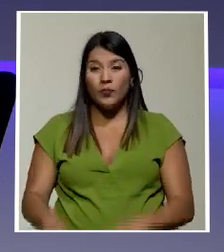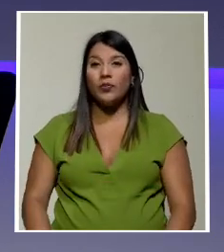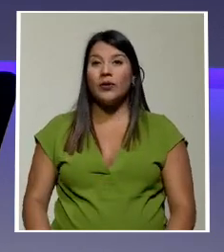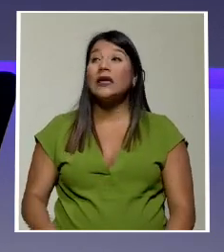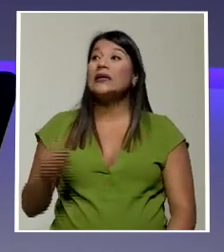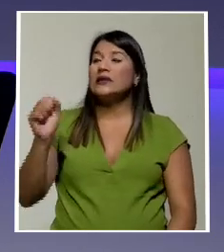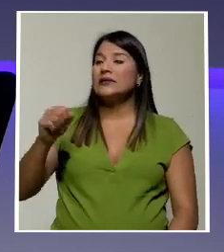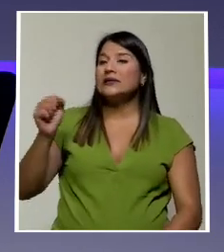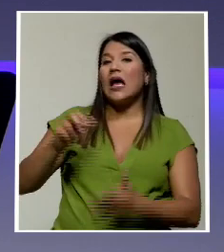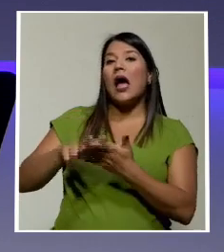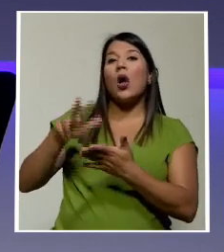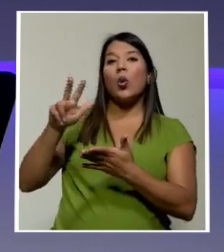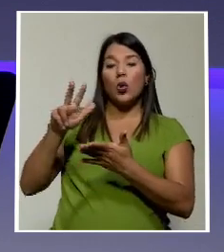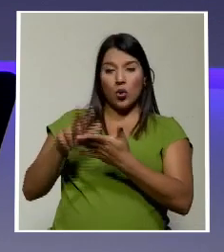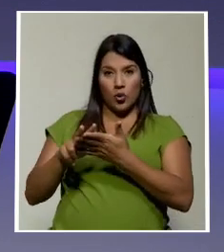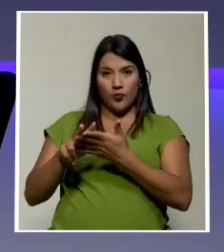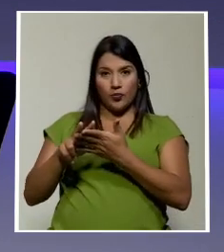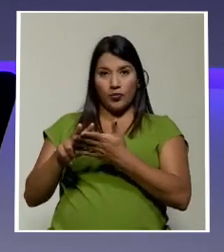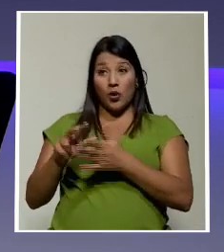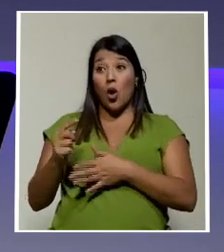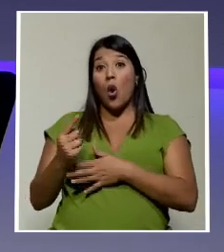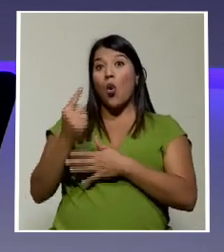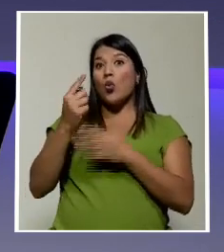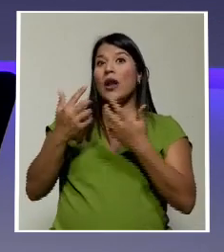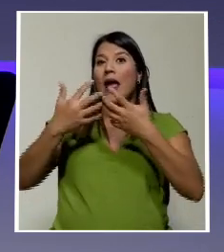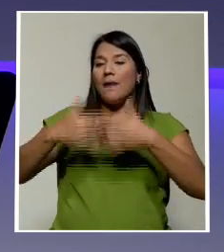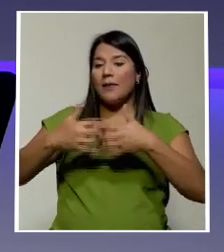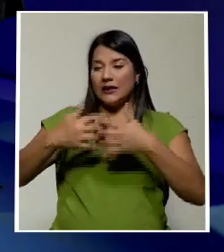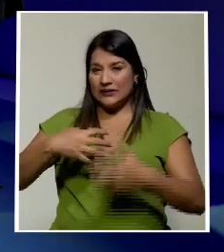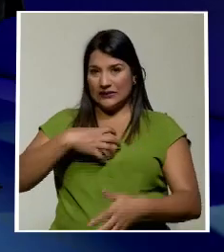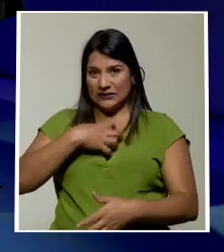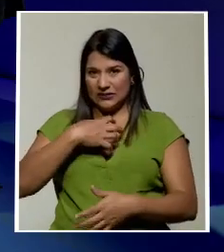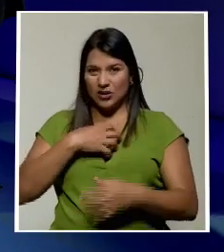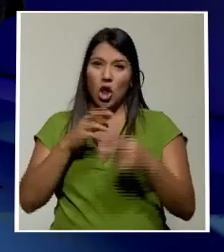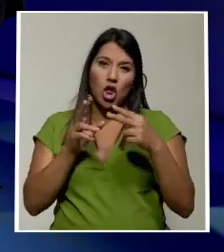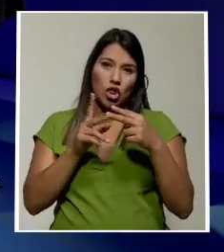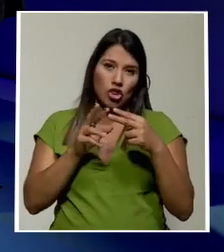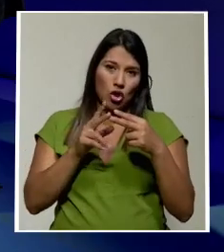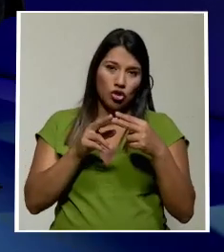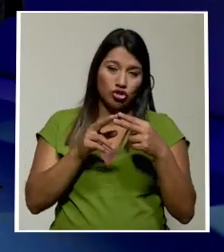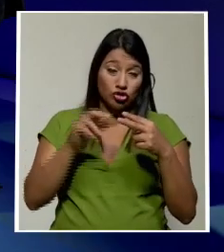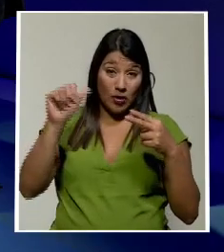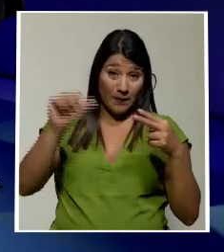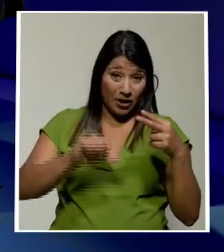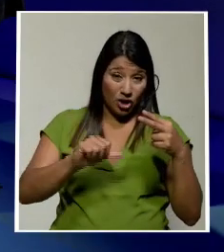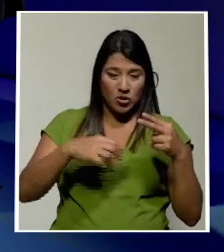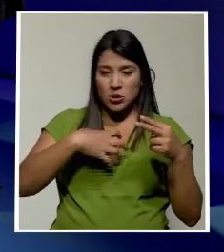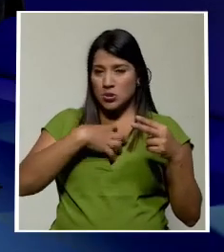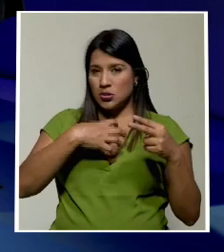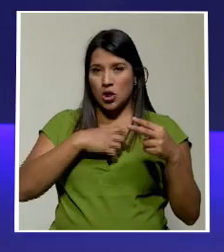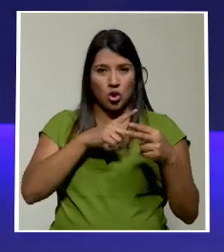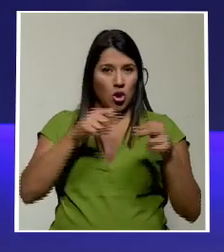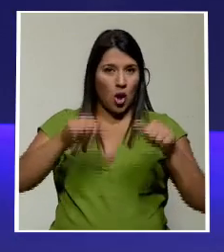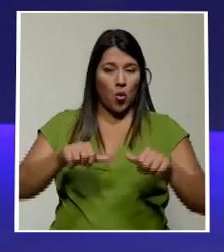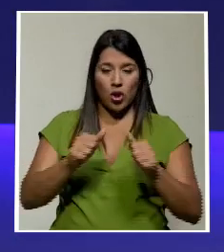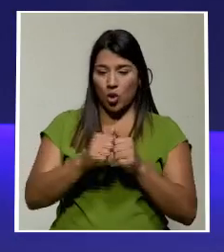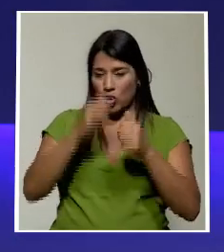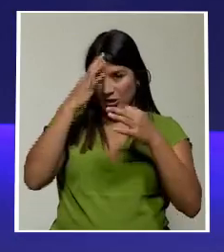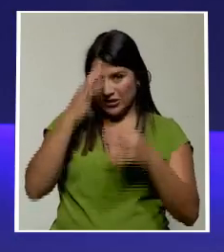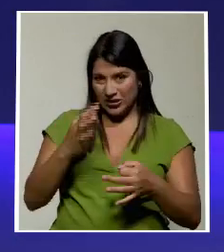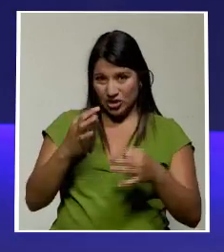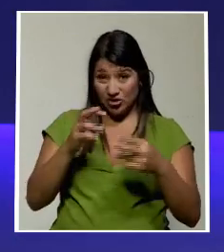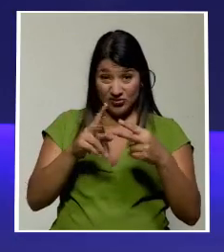llegó a adjudicar, uno de los oferentes apeló, o los dos oferentes que perdieron, por así decirlo, apelaron la decisión. Una